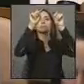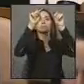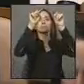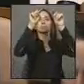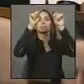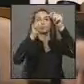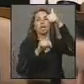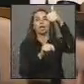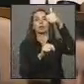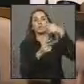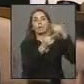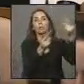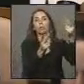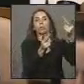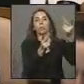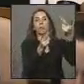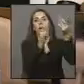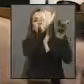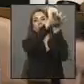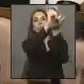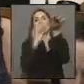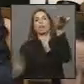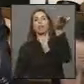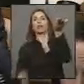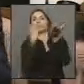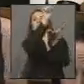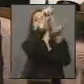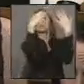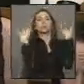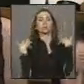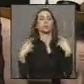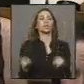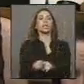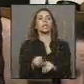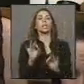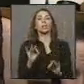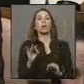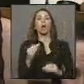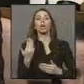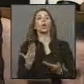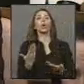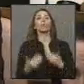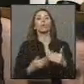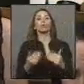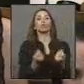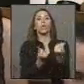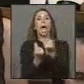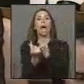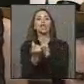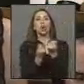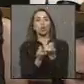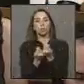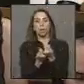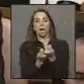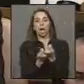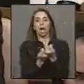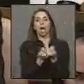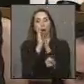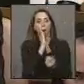a la autoridad pública, al Estado. Es lo mismo que el funcionamiento de la economía, señor presidente. Los